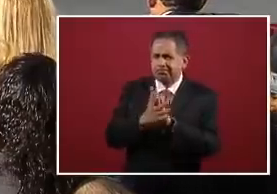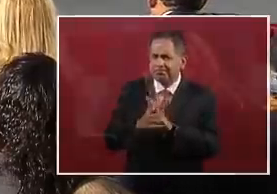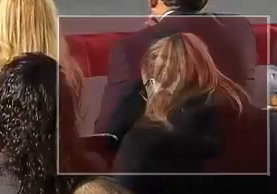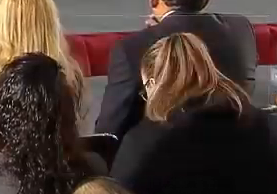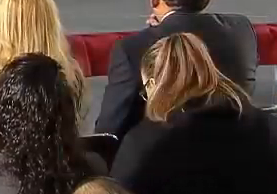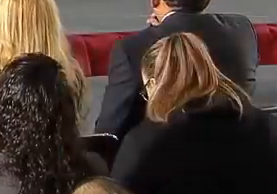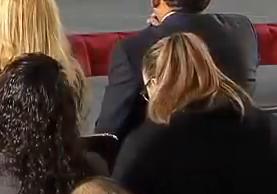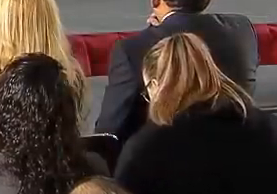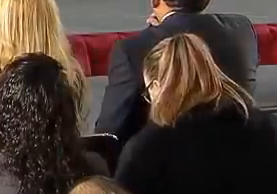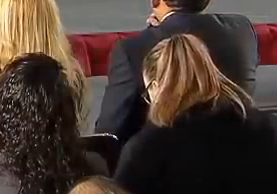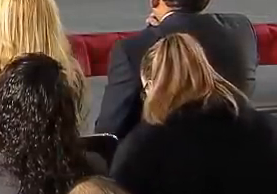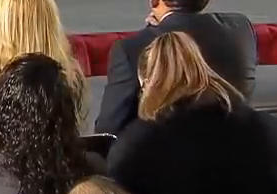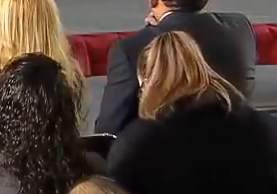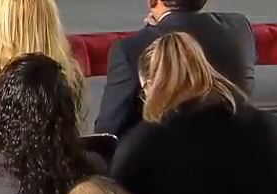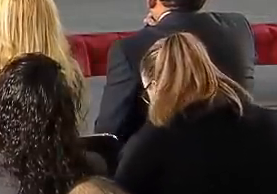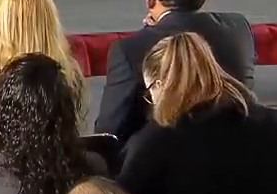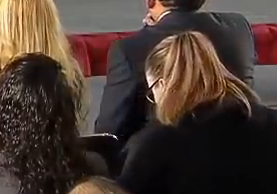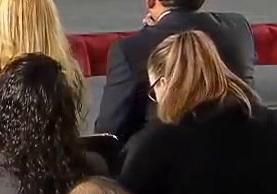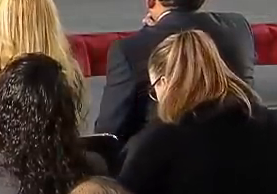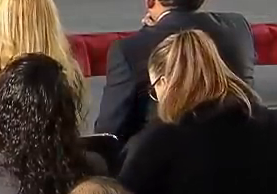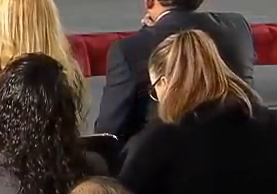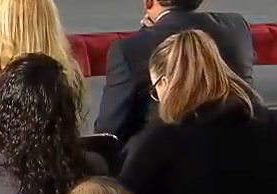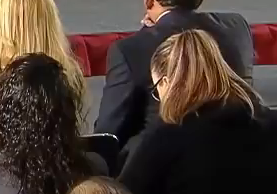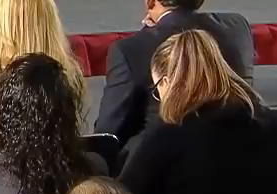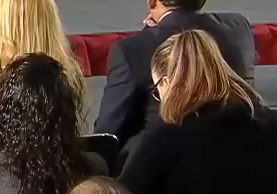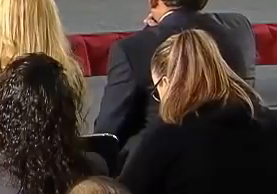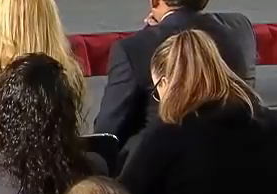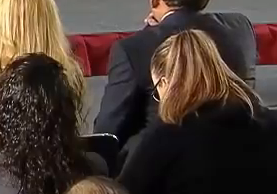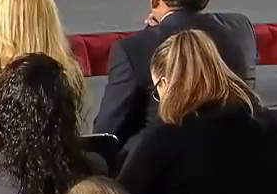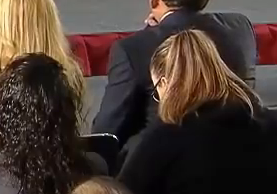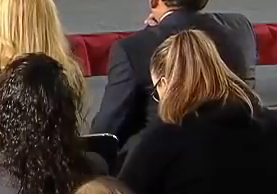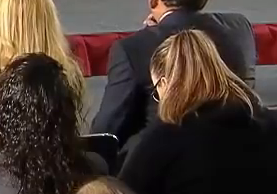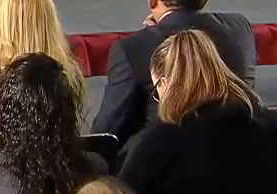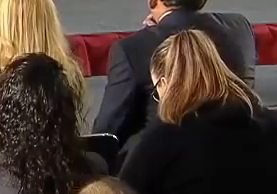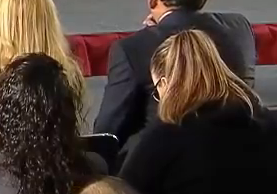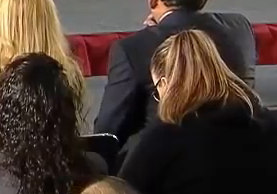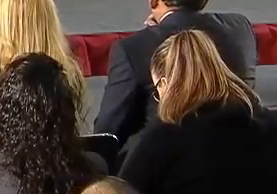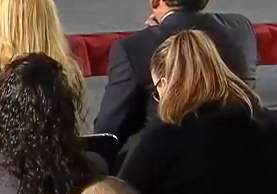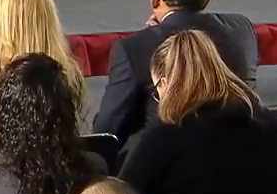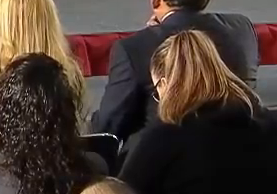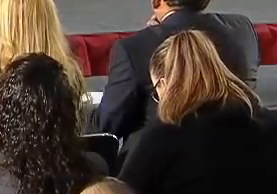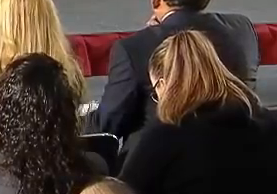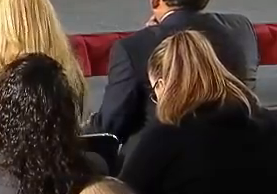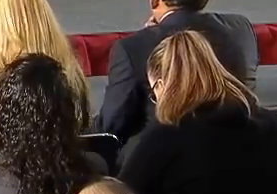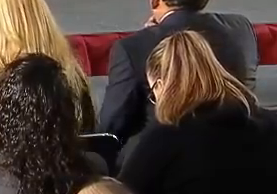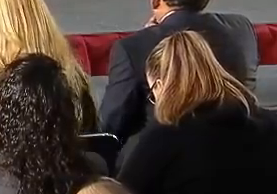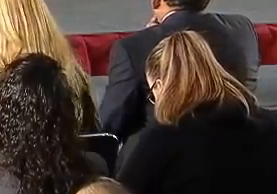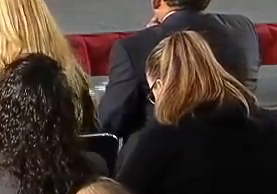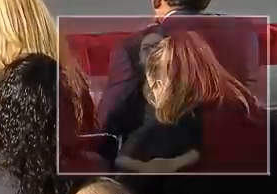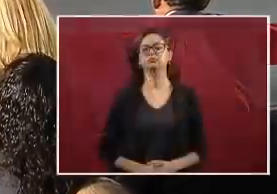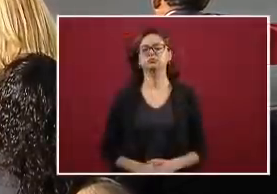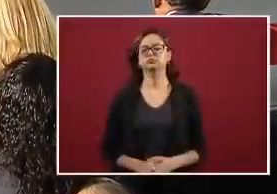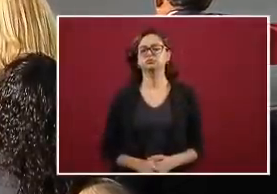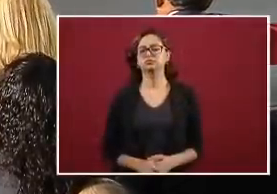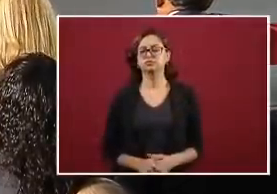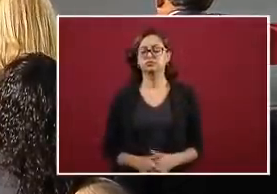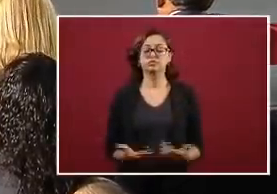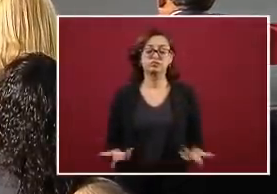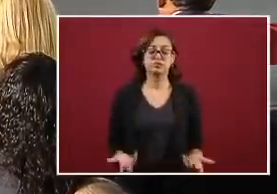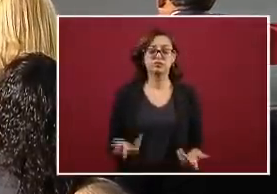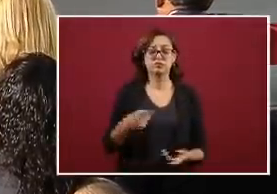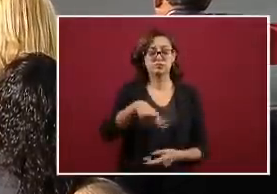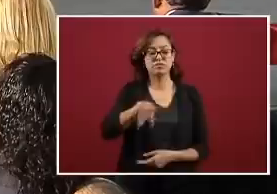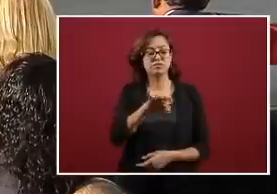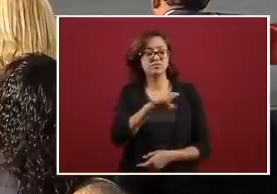los trabajadores, porque se les impuso el outsourcing y se perdieron todas las prestaciones, el Seguro Social ya no recibe las